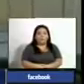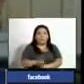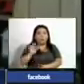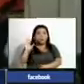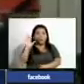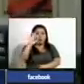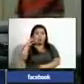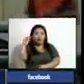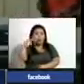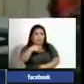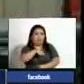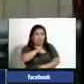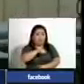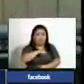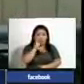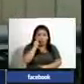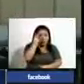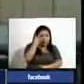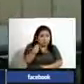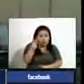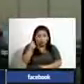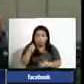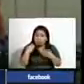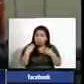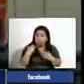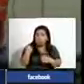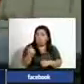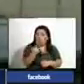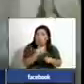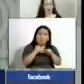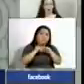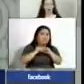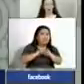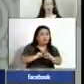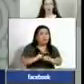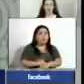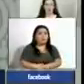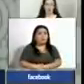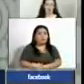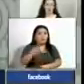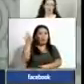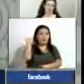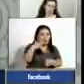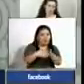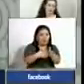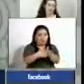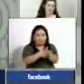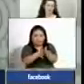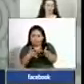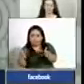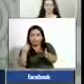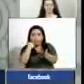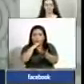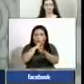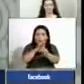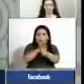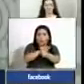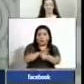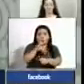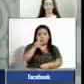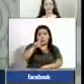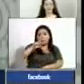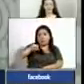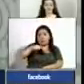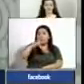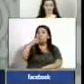España sigue reportando cifras récord de muertos por coronavirus. Desde el inicio de la epidemia se han producido